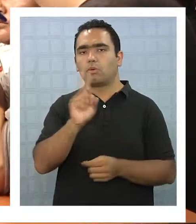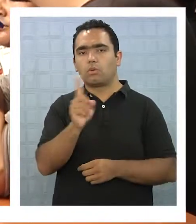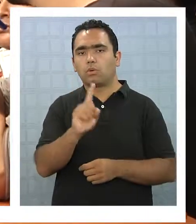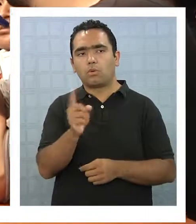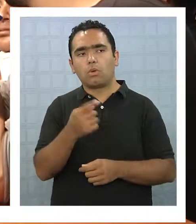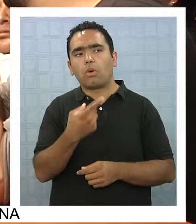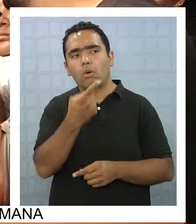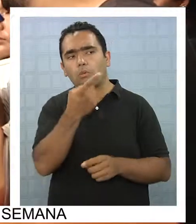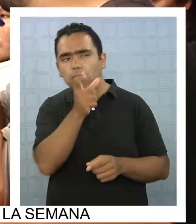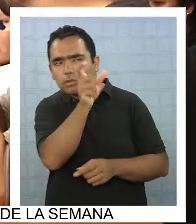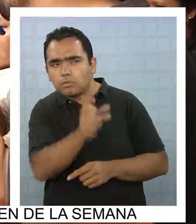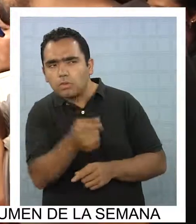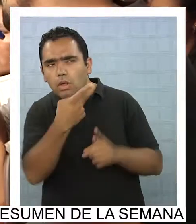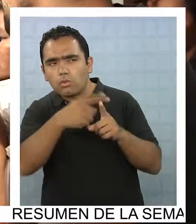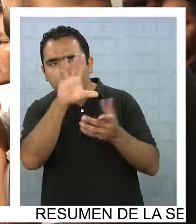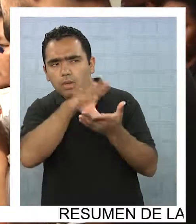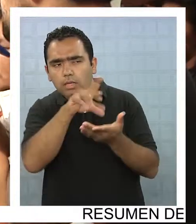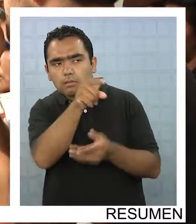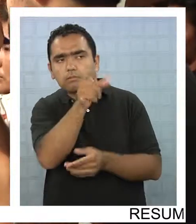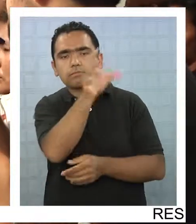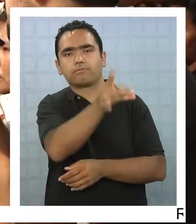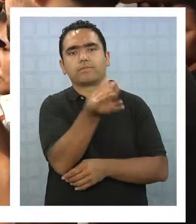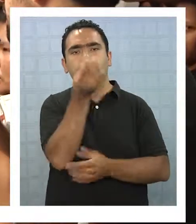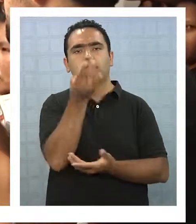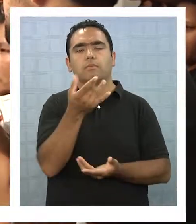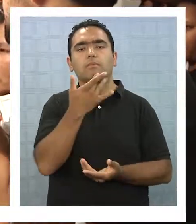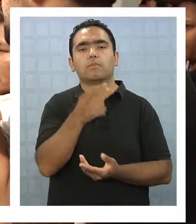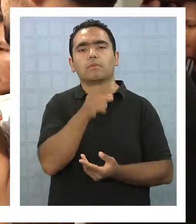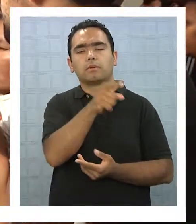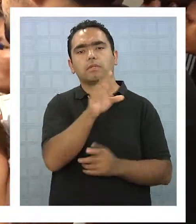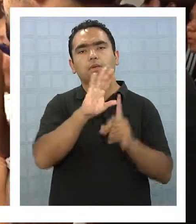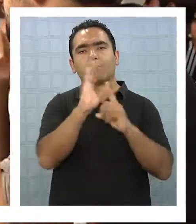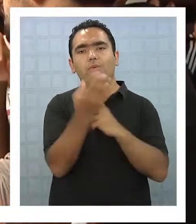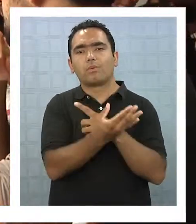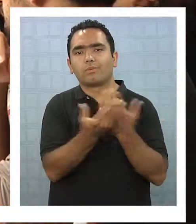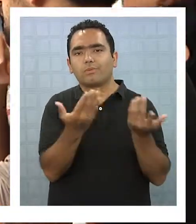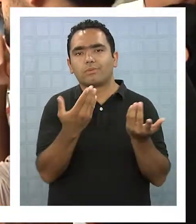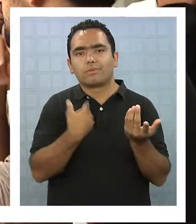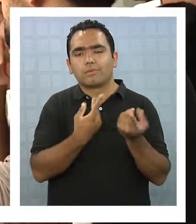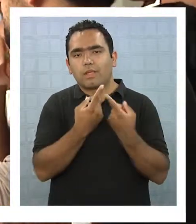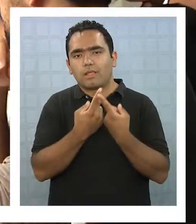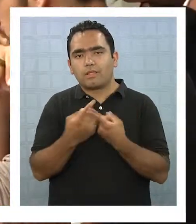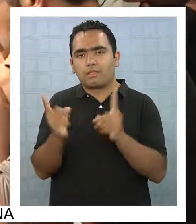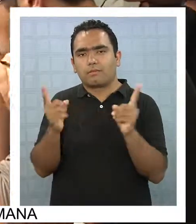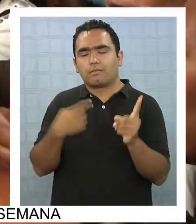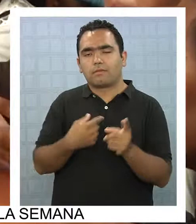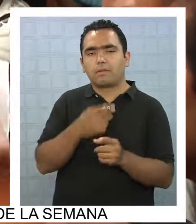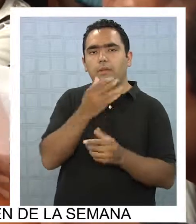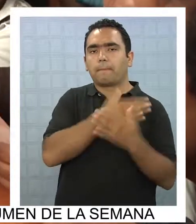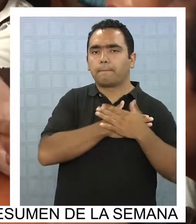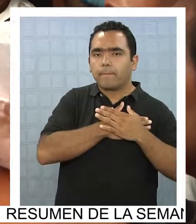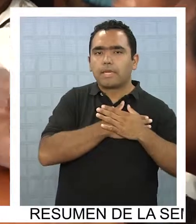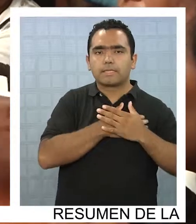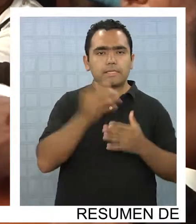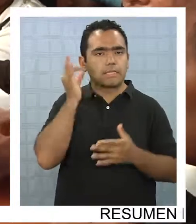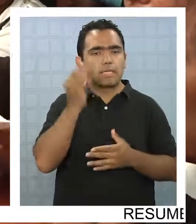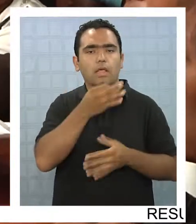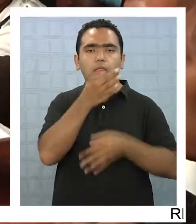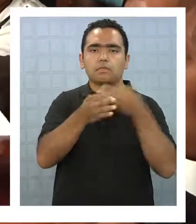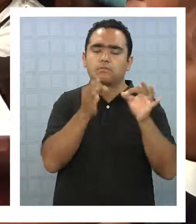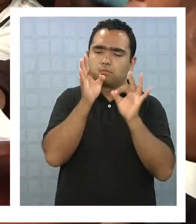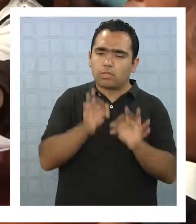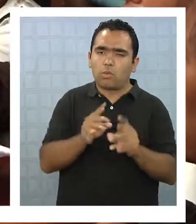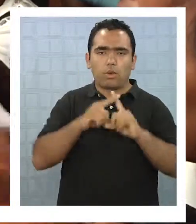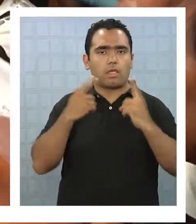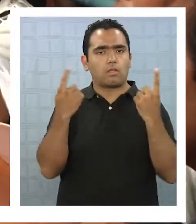nacionalidad que lo comete, porque en definitiva estamos desvirtuando el sentido de lo que la presidenta ha dicho, que es seguridad para todos y es